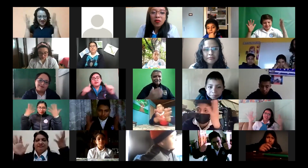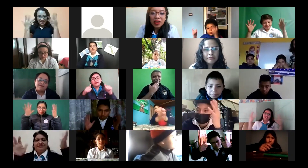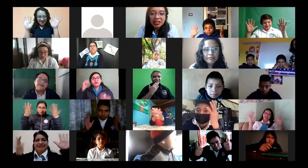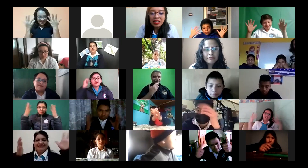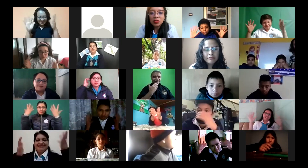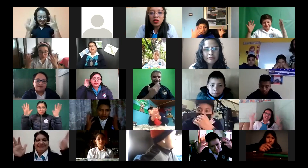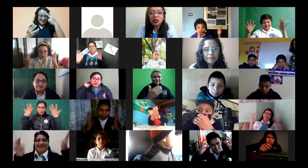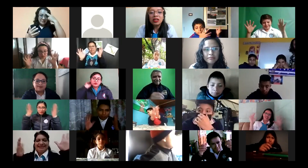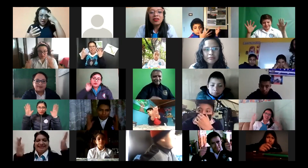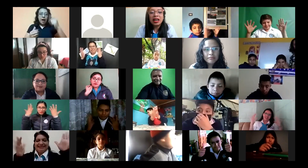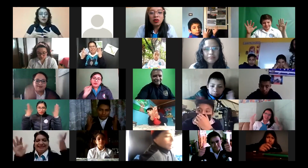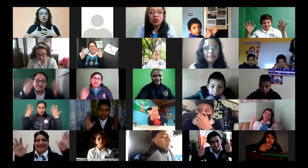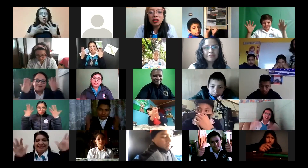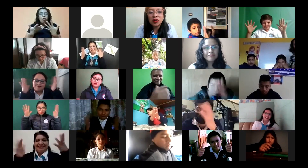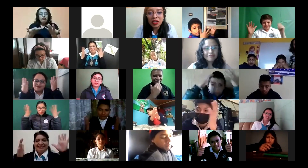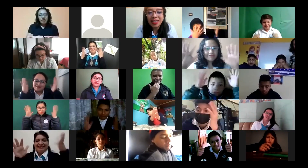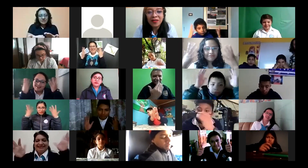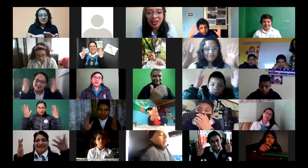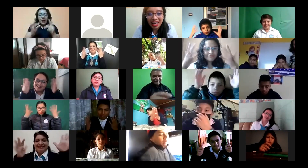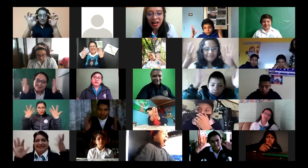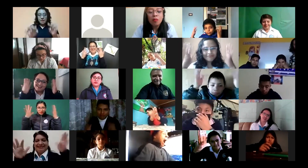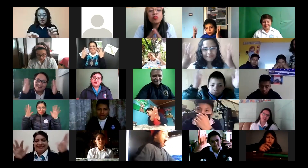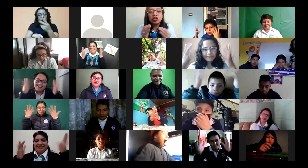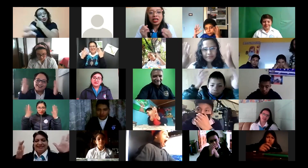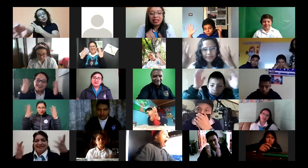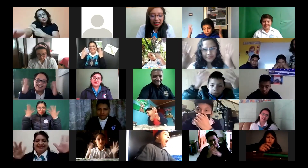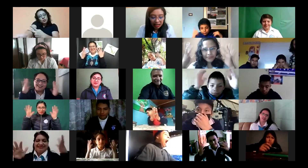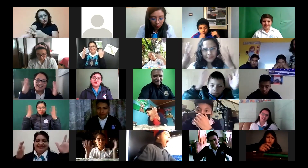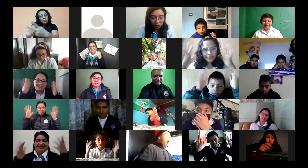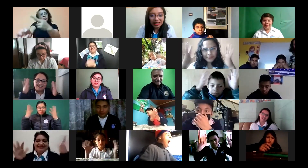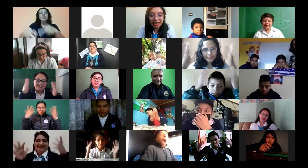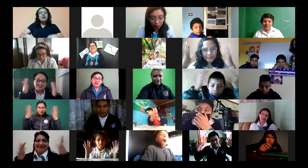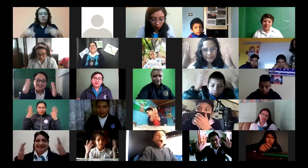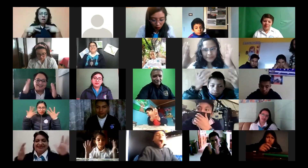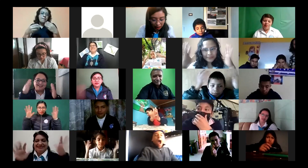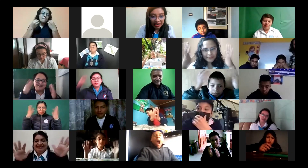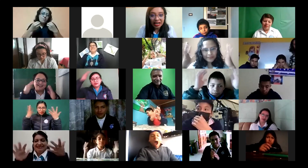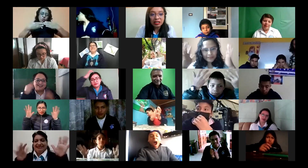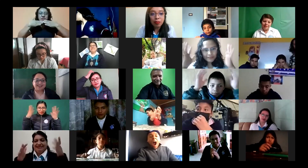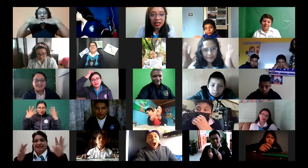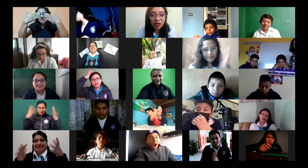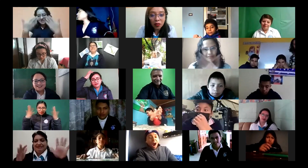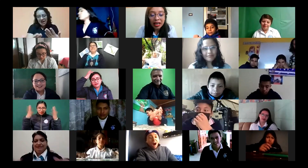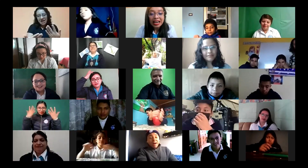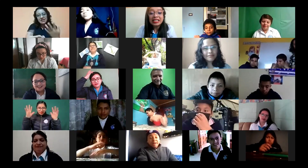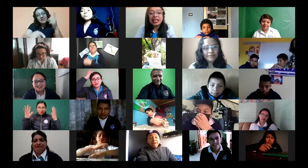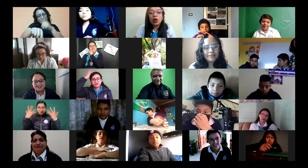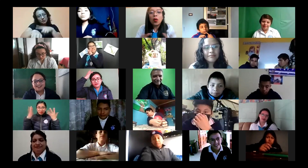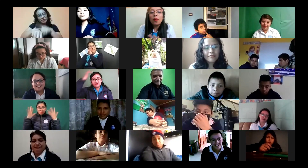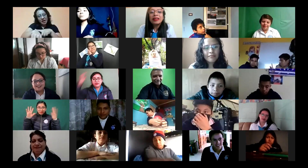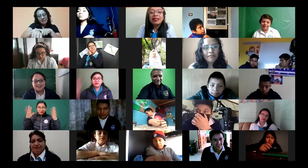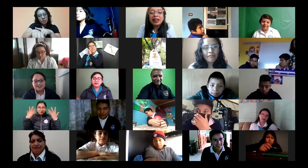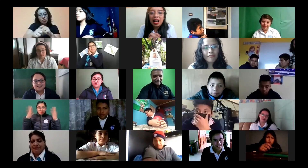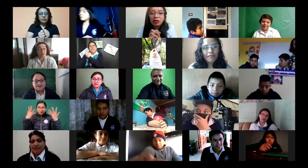esa confianza en nosotros de brindarnos su historia de vida. Muchas gracias por el tiempo y el espacio. Les